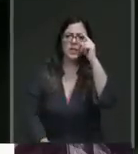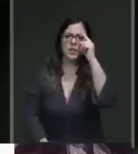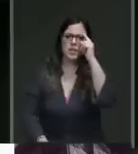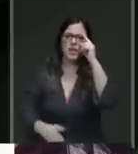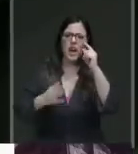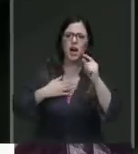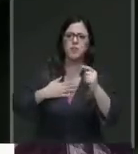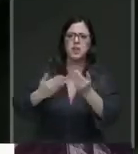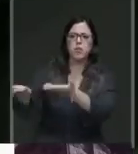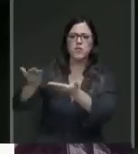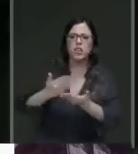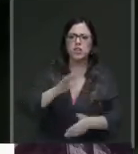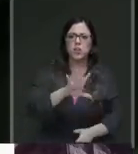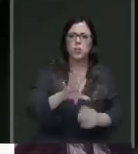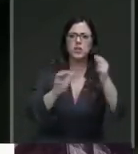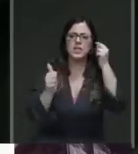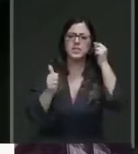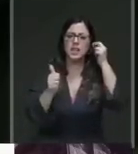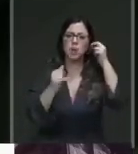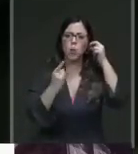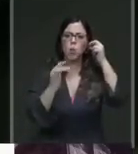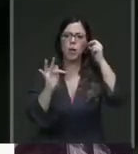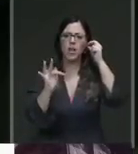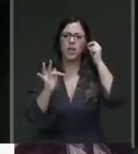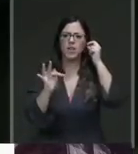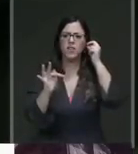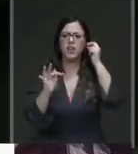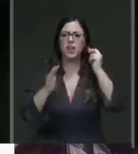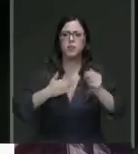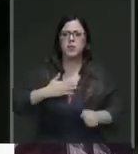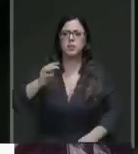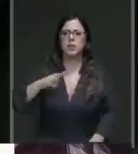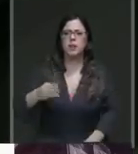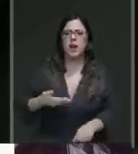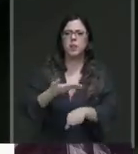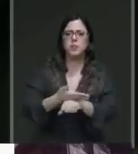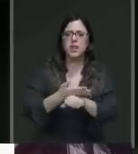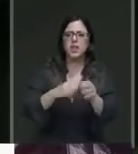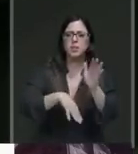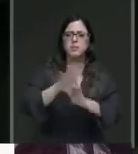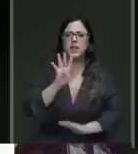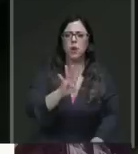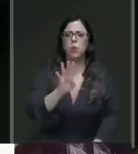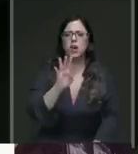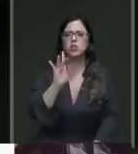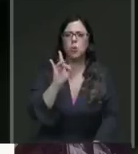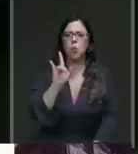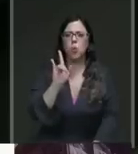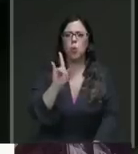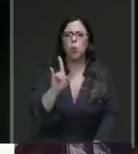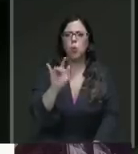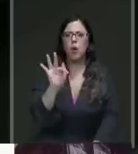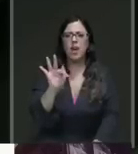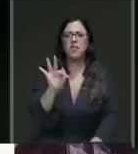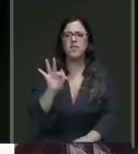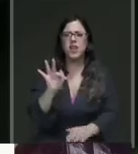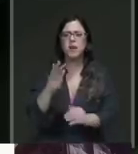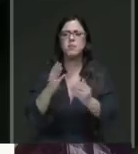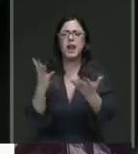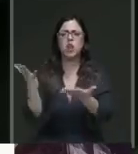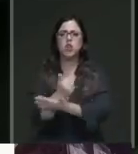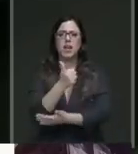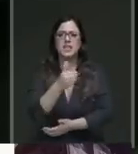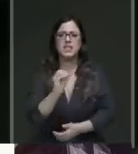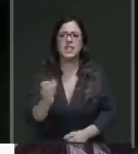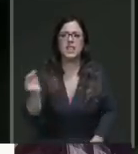ofrece 56 UF el metro cuadrado. Mi madre le pide un aumento de UF, 4 UF, que llega a 60. Dicen